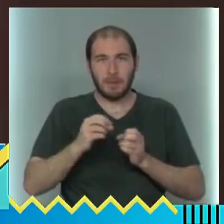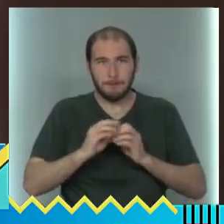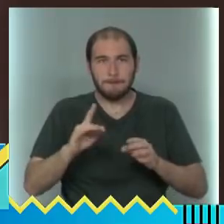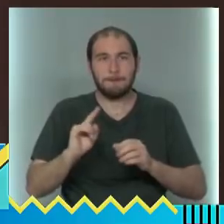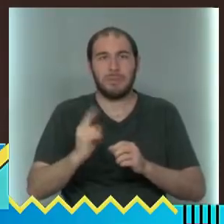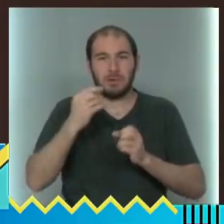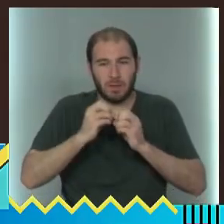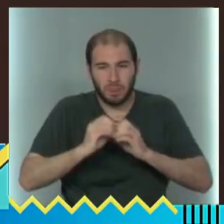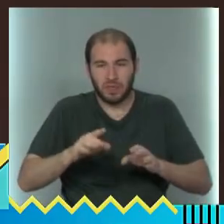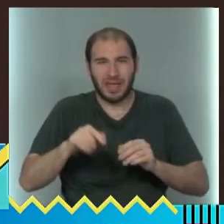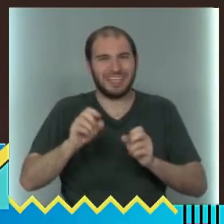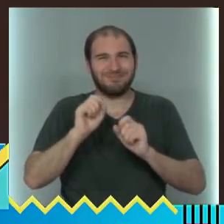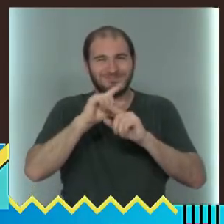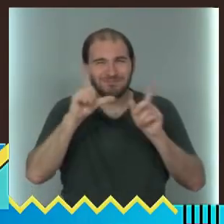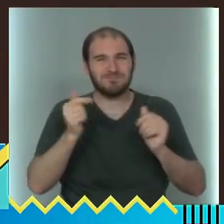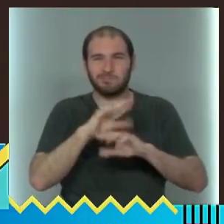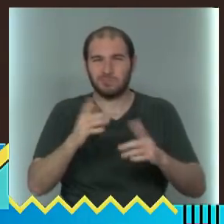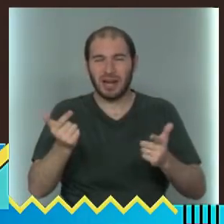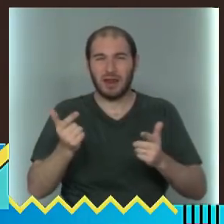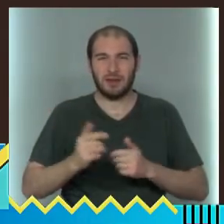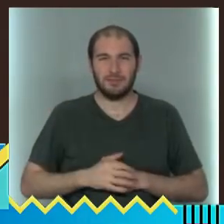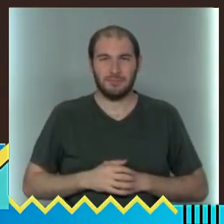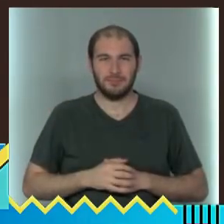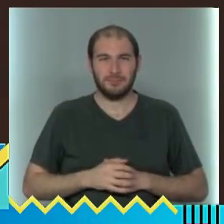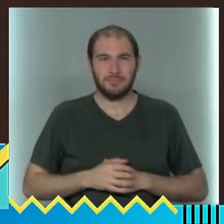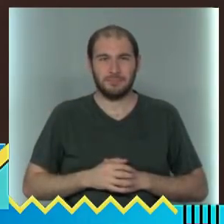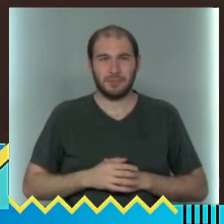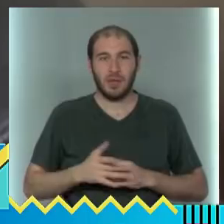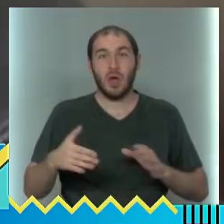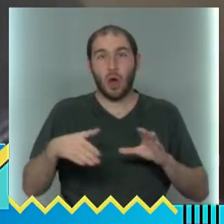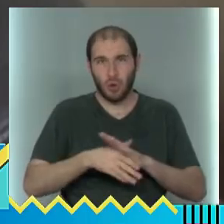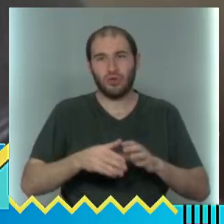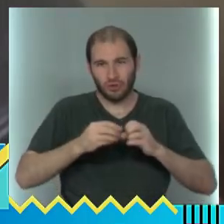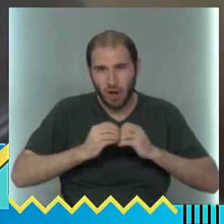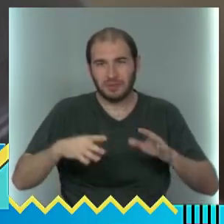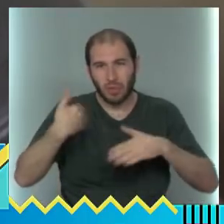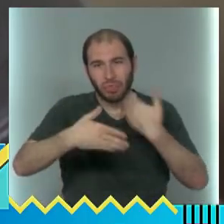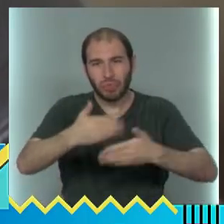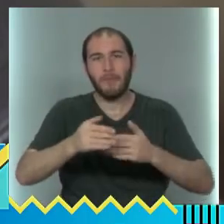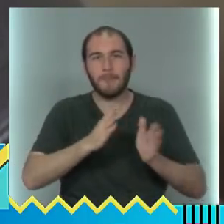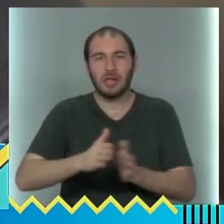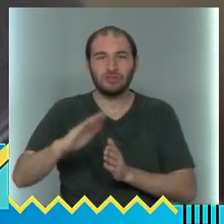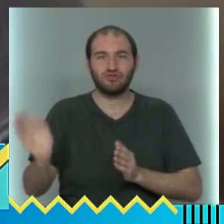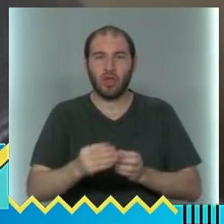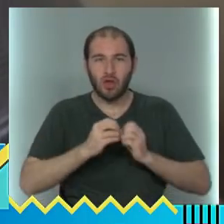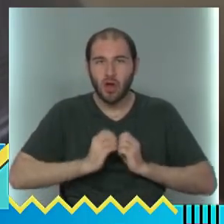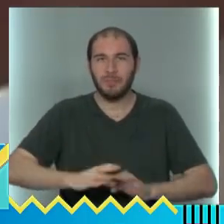que es lo que todavía no está claro, que justamente desencadena todos los procesos